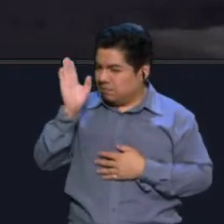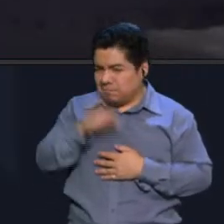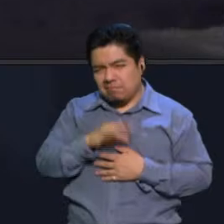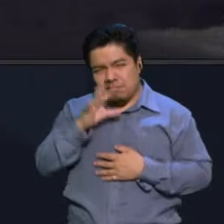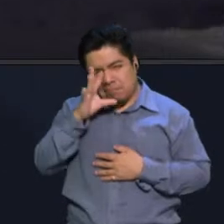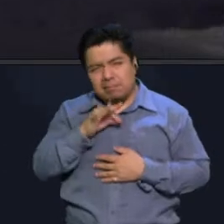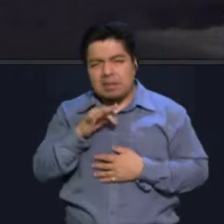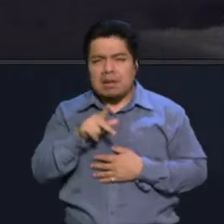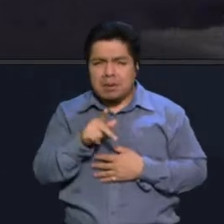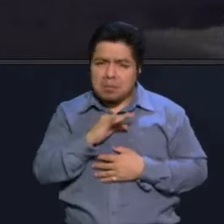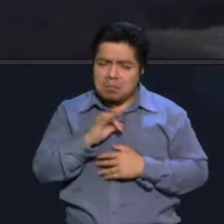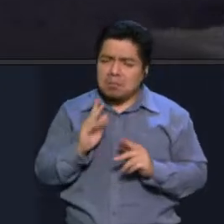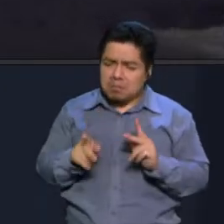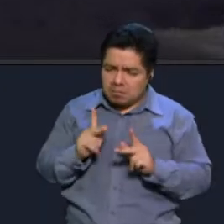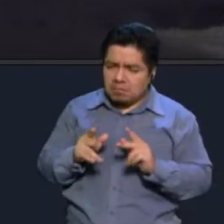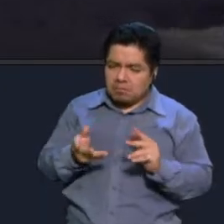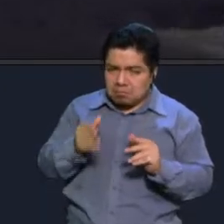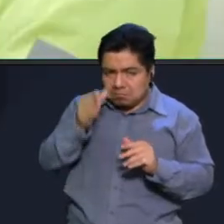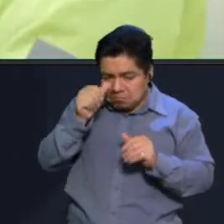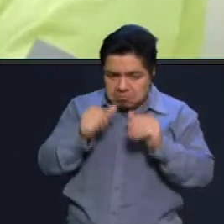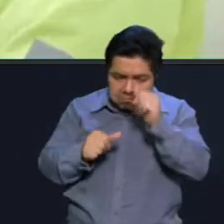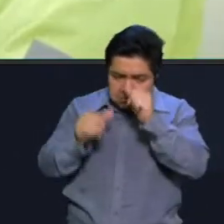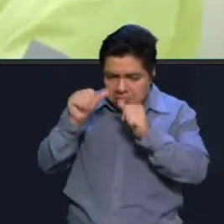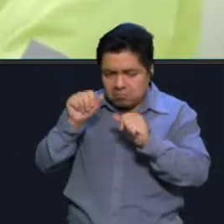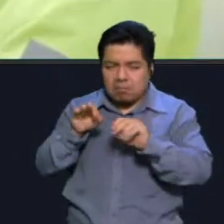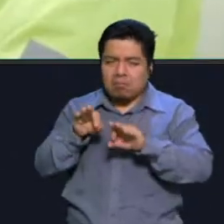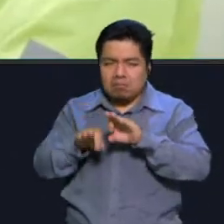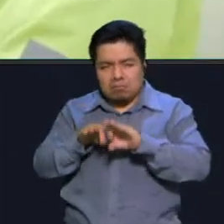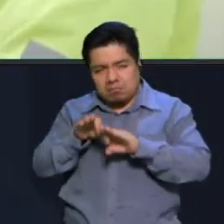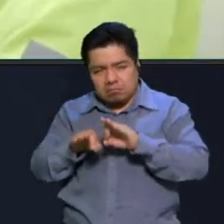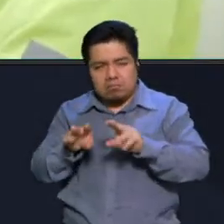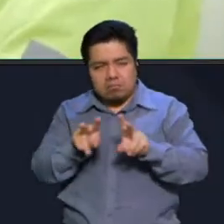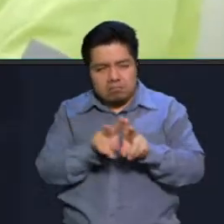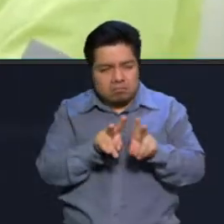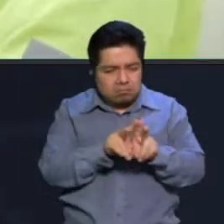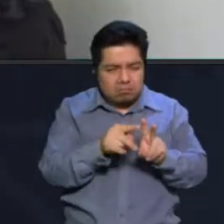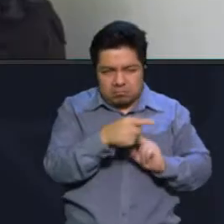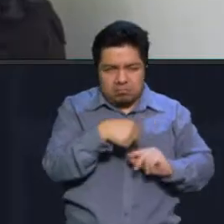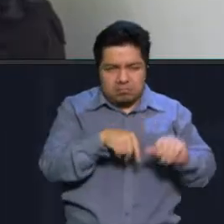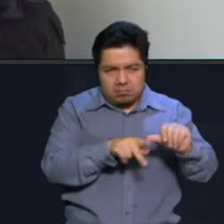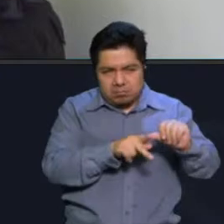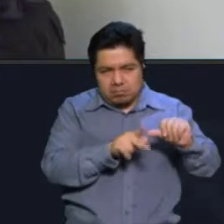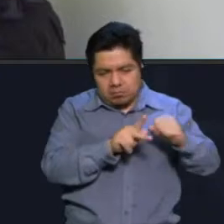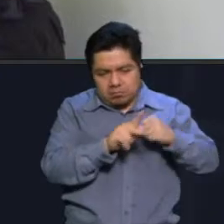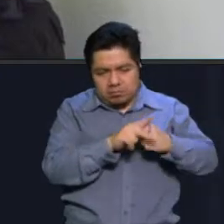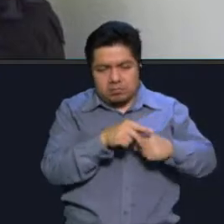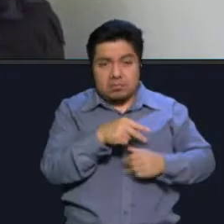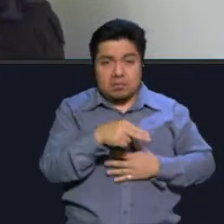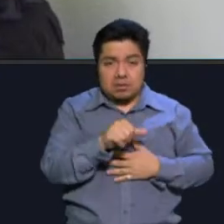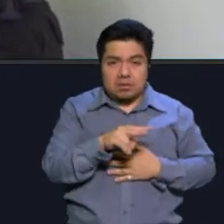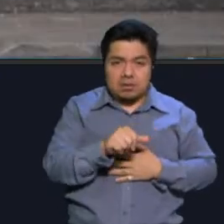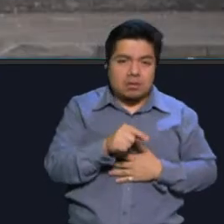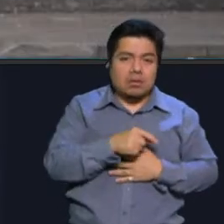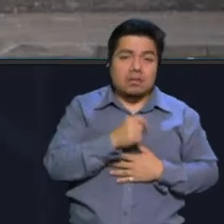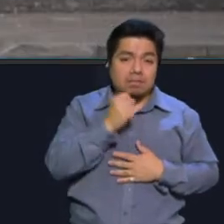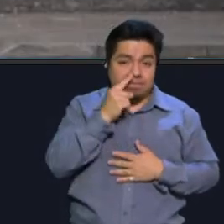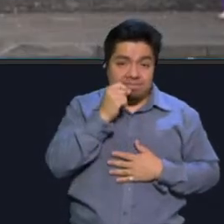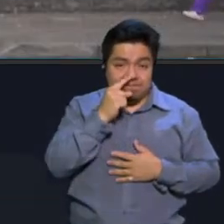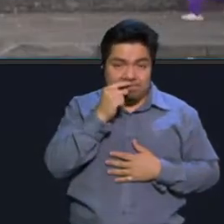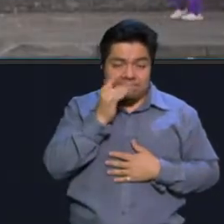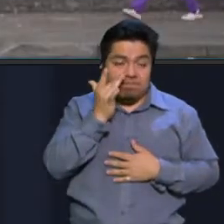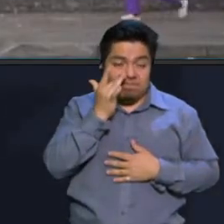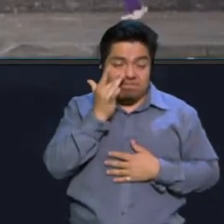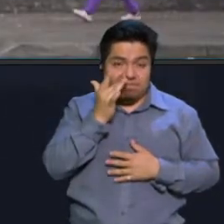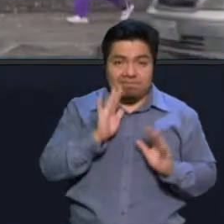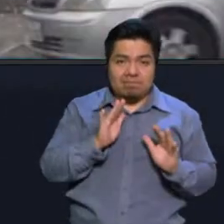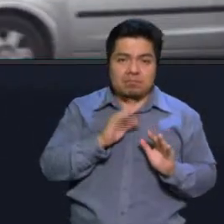un buen diplomático. Trataba de tener buenas relaciones con los vecinos. Daniel Noboa es un niño rico, muy farsante,